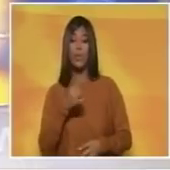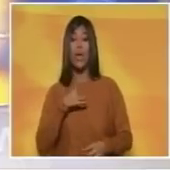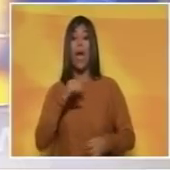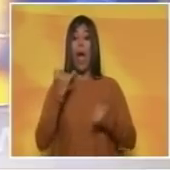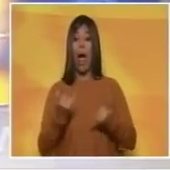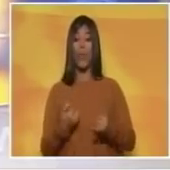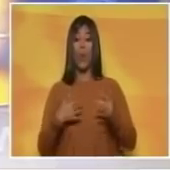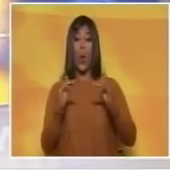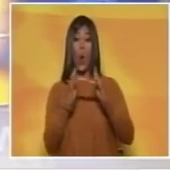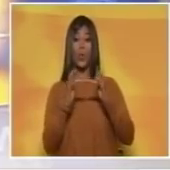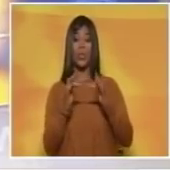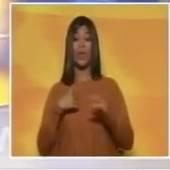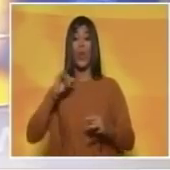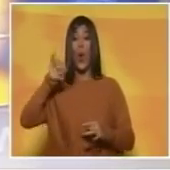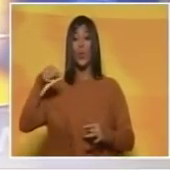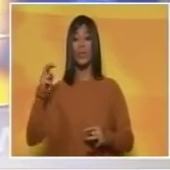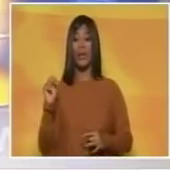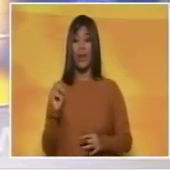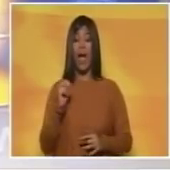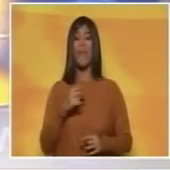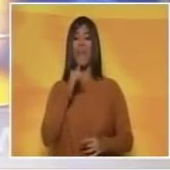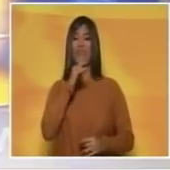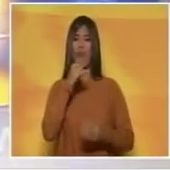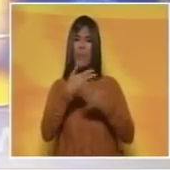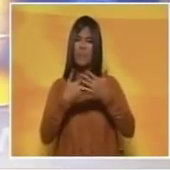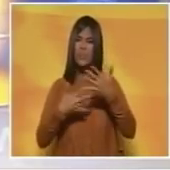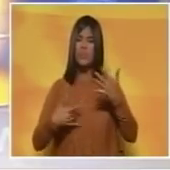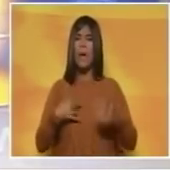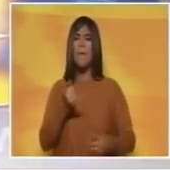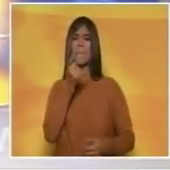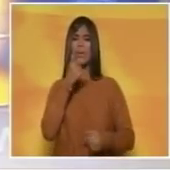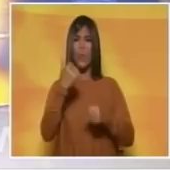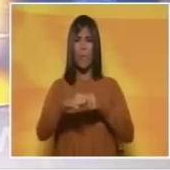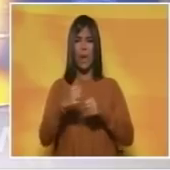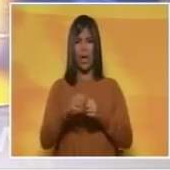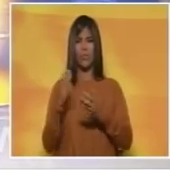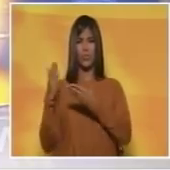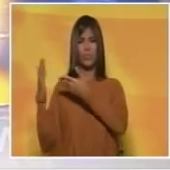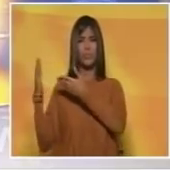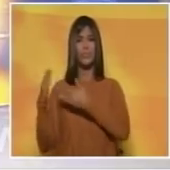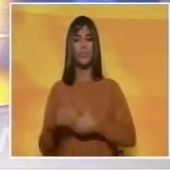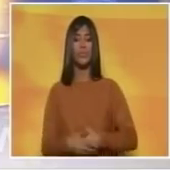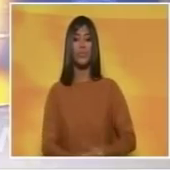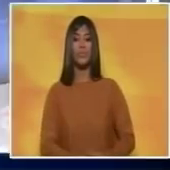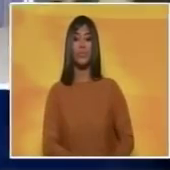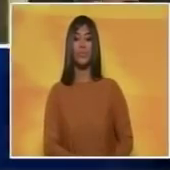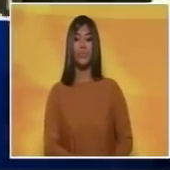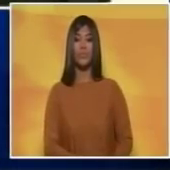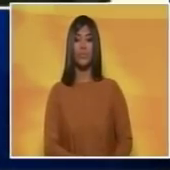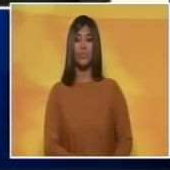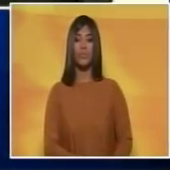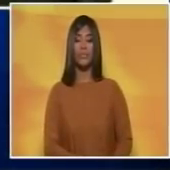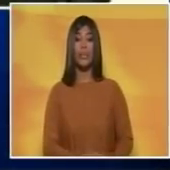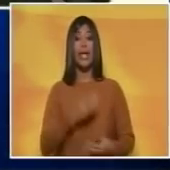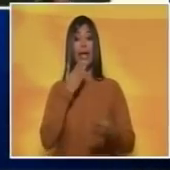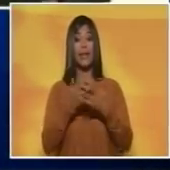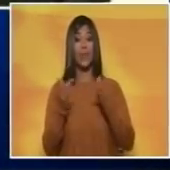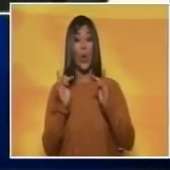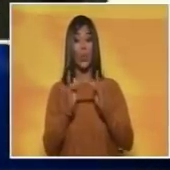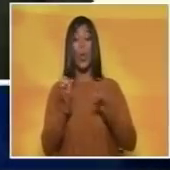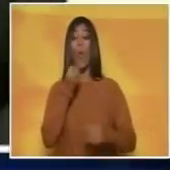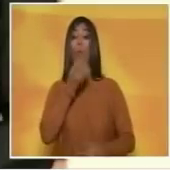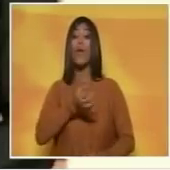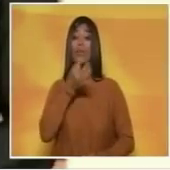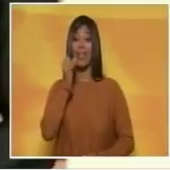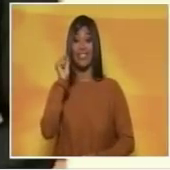un contacto con nuestro compañero José Leonardo Nava, quien se encuentra en Maracaibo. Adelante, José Leonardo, cuéntanos. Sí, gracias, buenas tardes. En